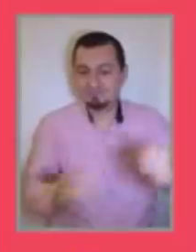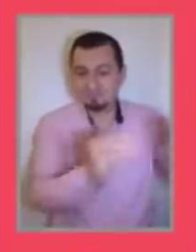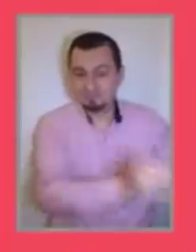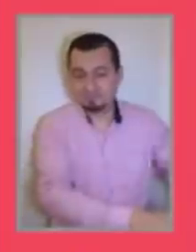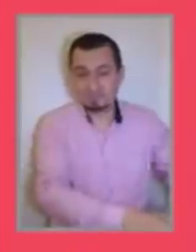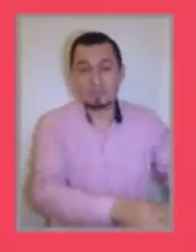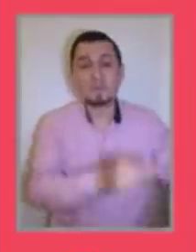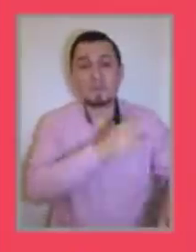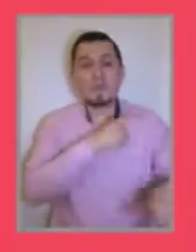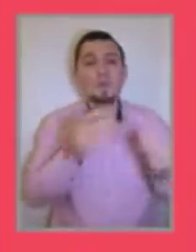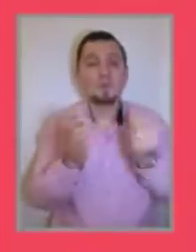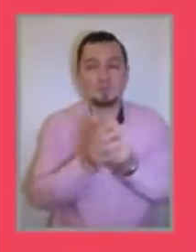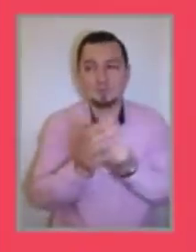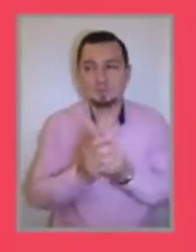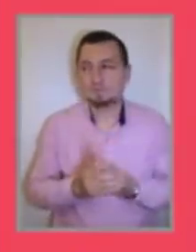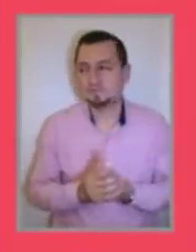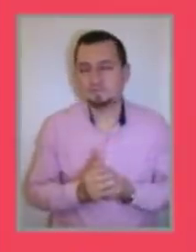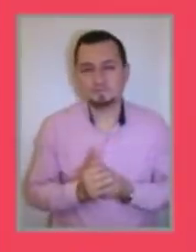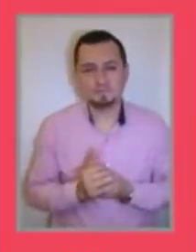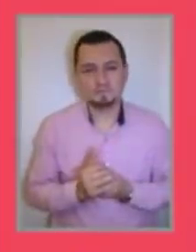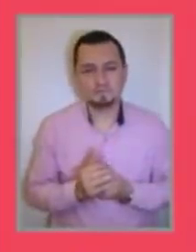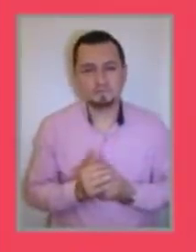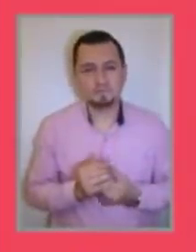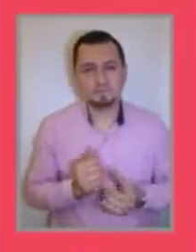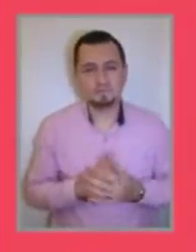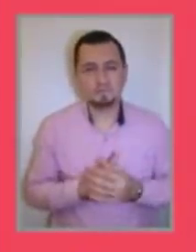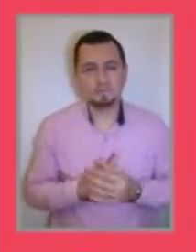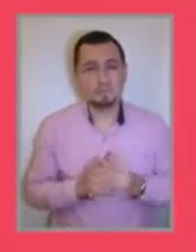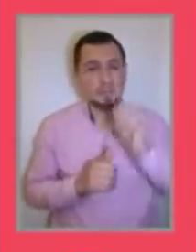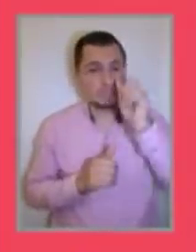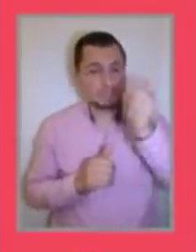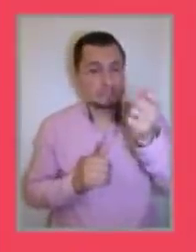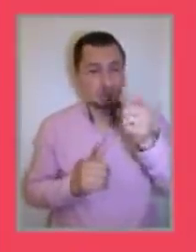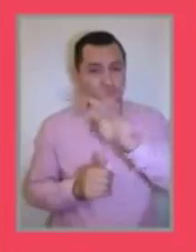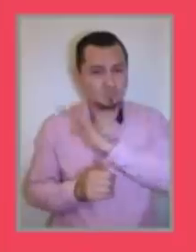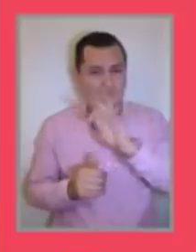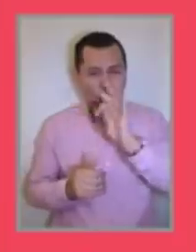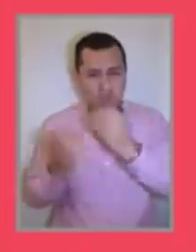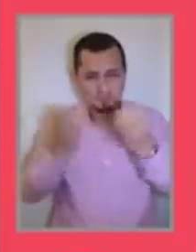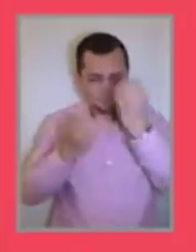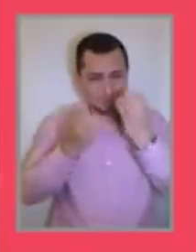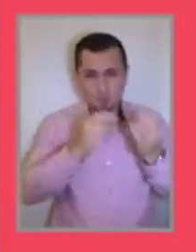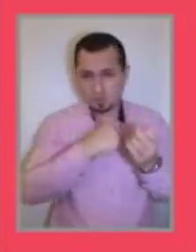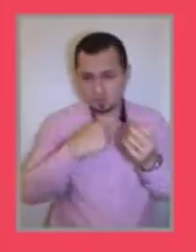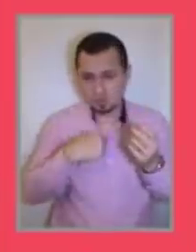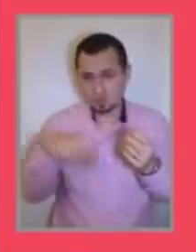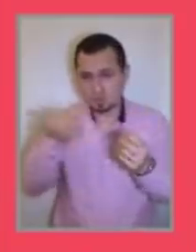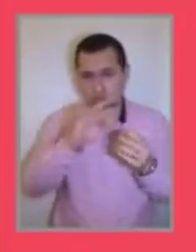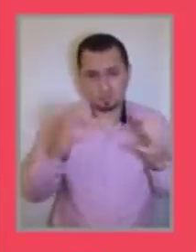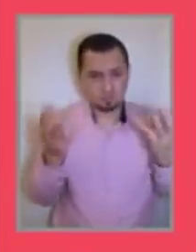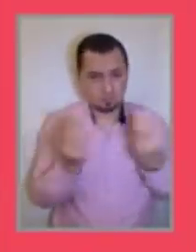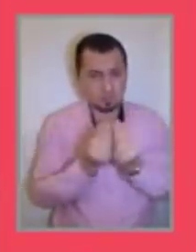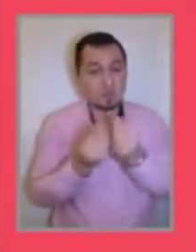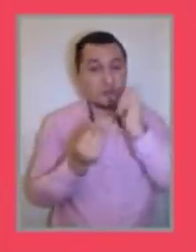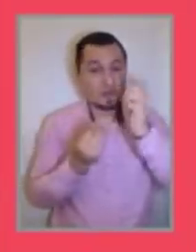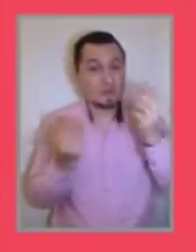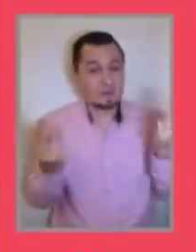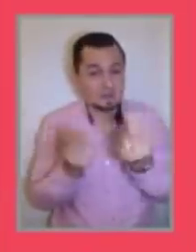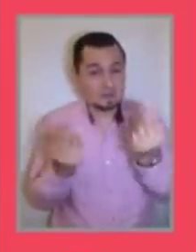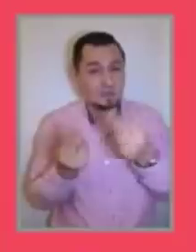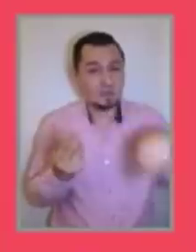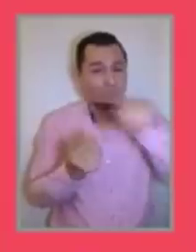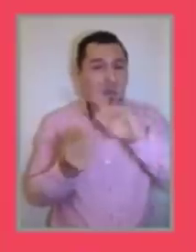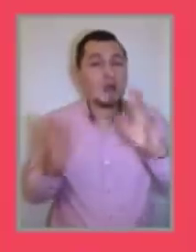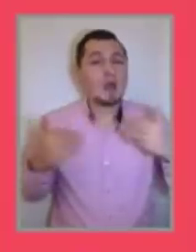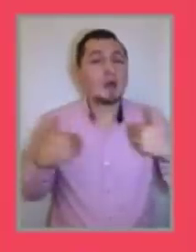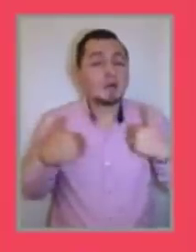y la capacitación. Eso sí, perdón, Memo, eso sí vamos a revisarlo nosotros, pero tenemos que aclarar que lo que necesitamos es que se